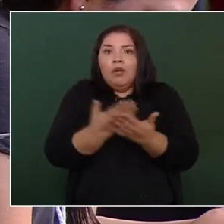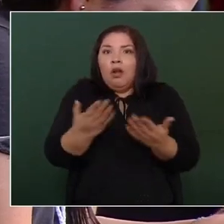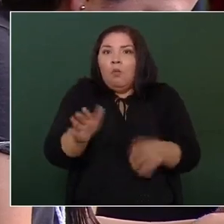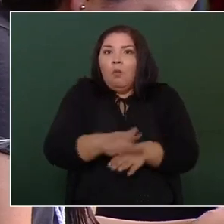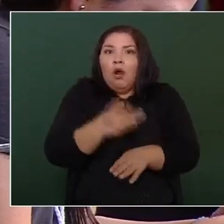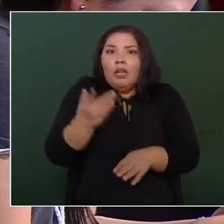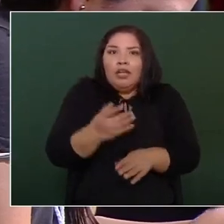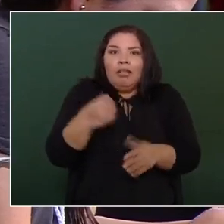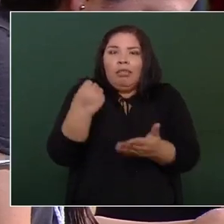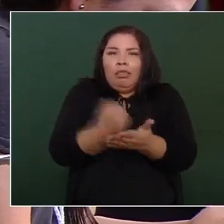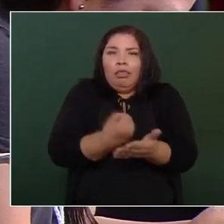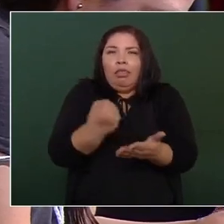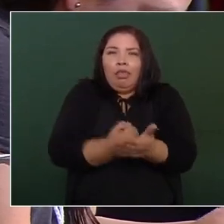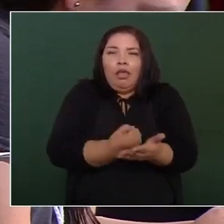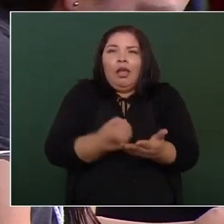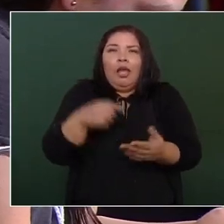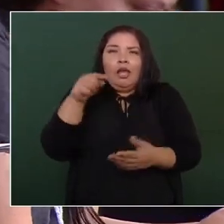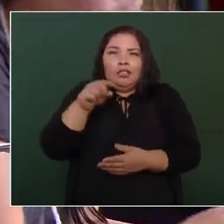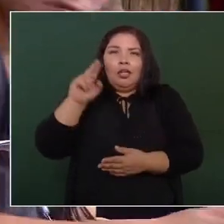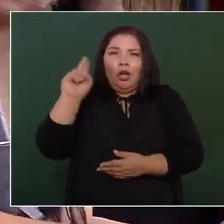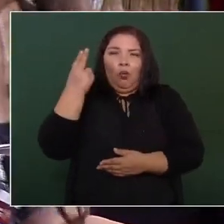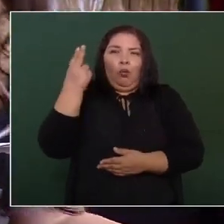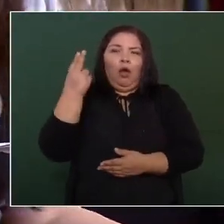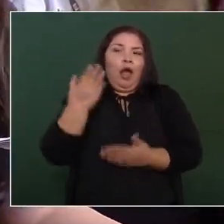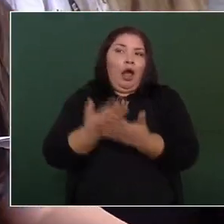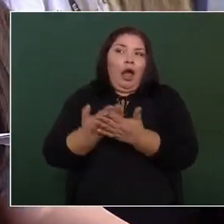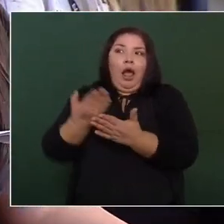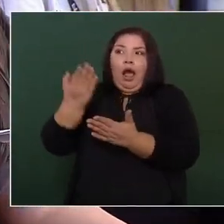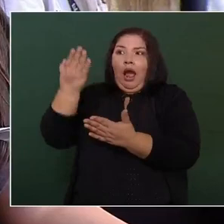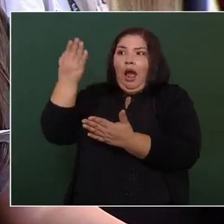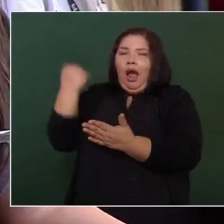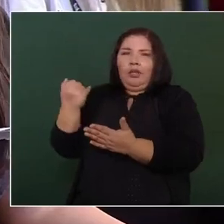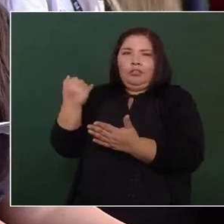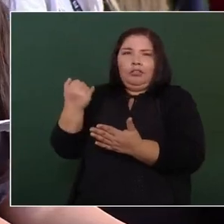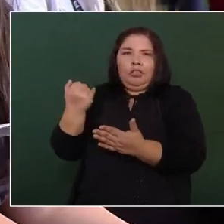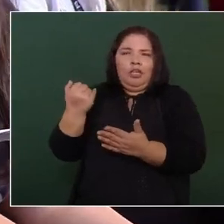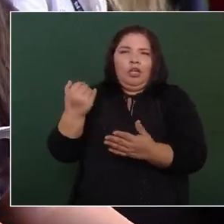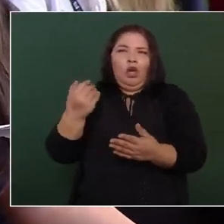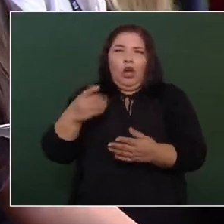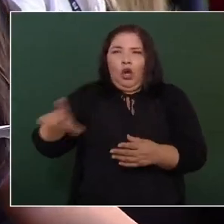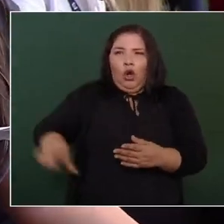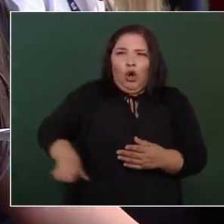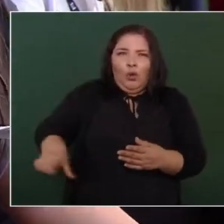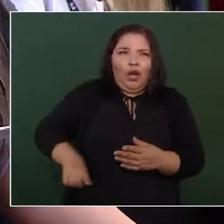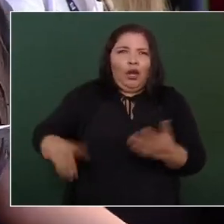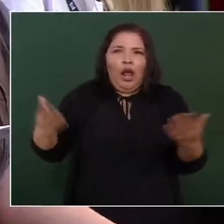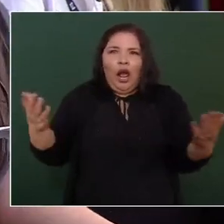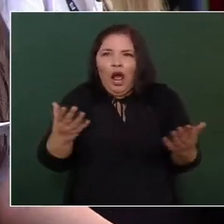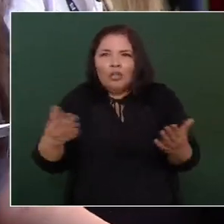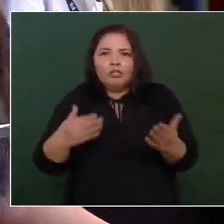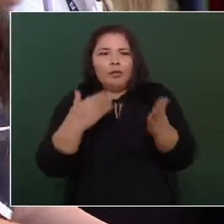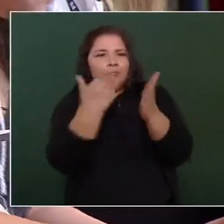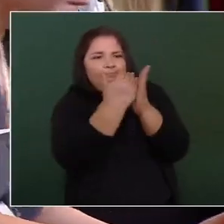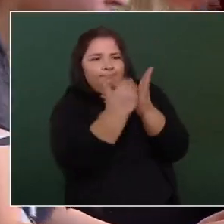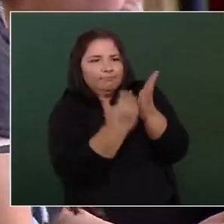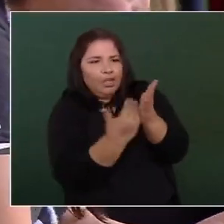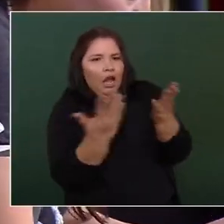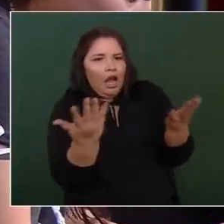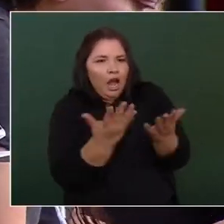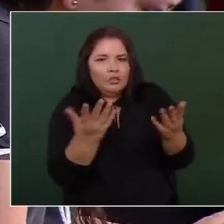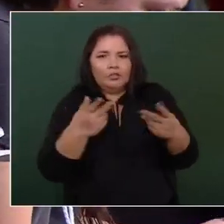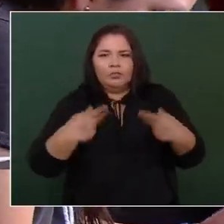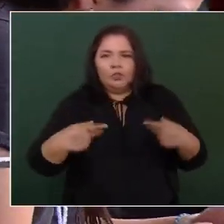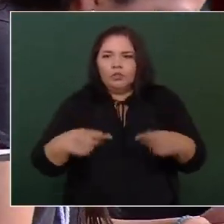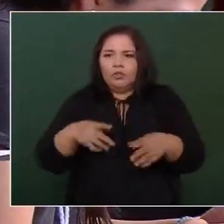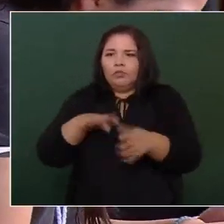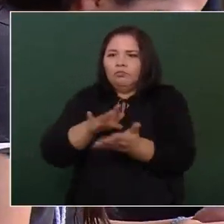qué estar dañando esta administración, que es la única. Antes ninguna administración, ningún gobierno se había puesto el cascabel al gato ni había trabajado por el bien de la